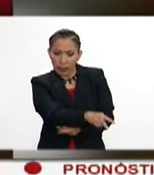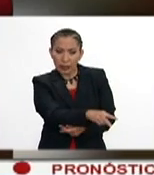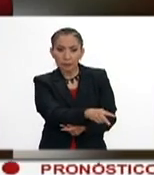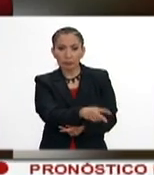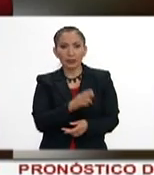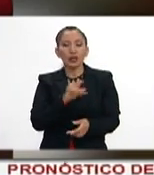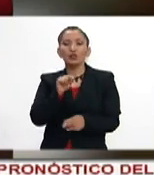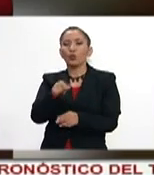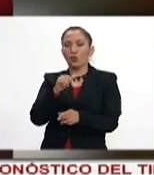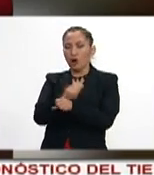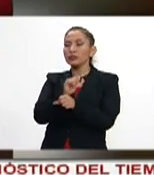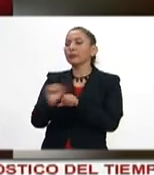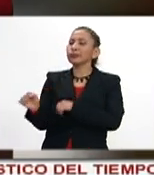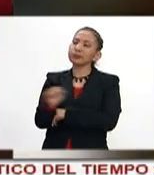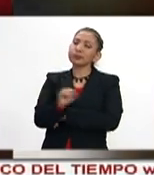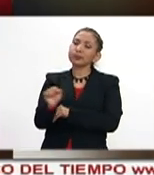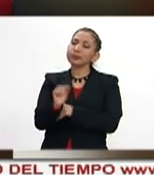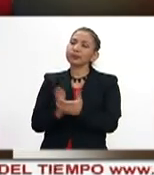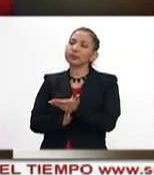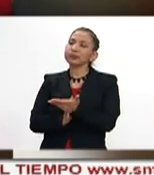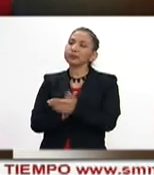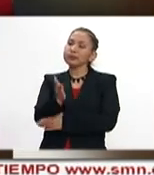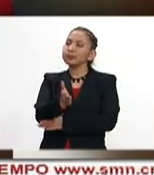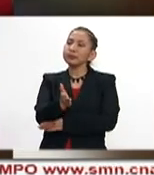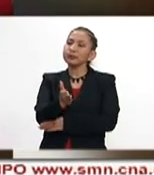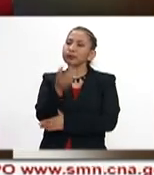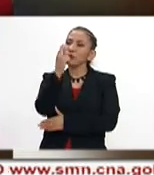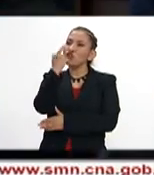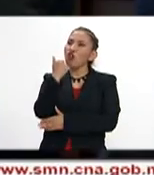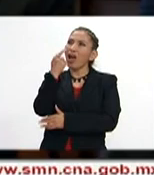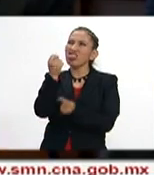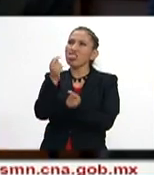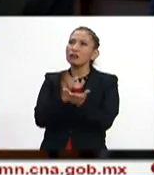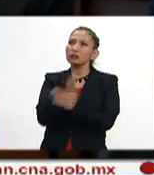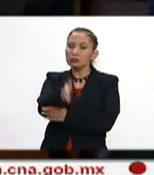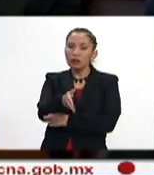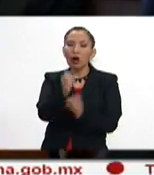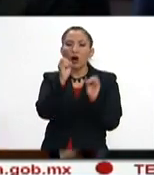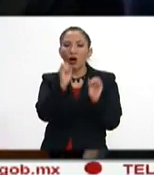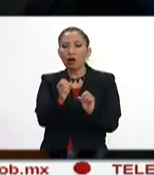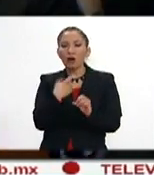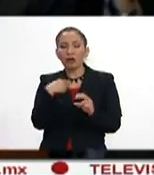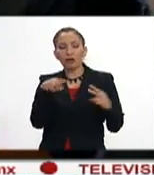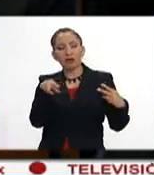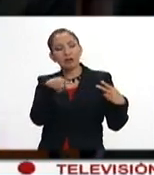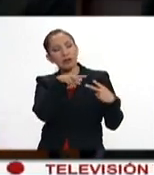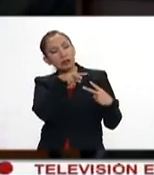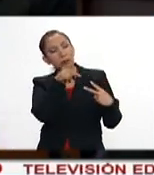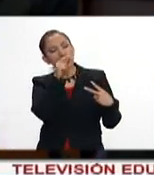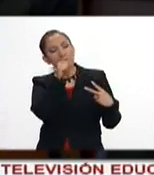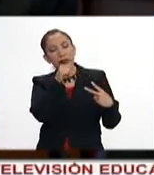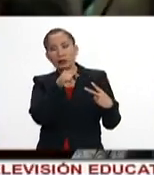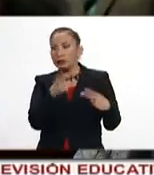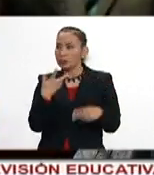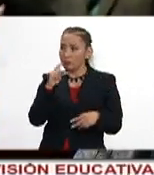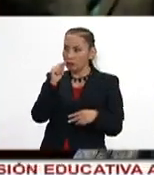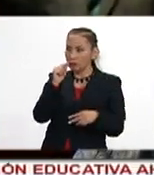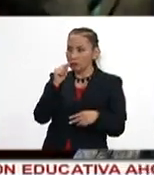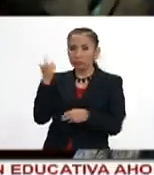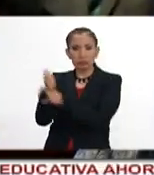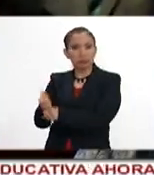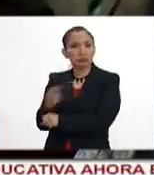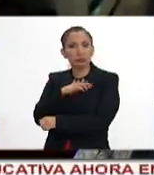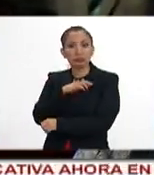un alto, vas a acceso de... Pues es que a ese grado llegas. Es mucha discrecionalidad. Son criterios que ya